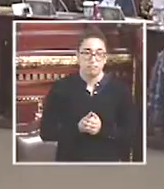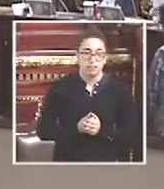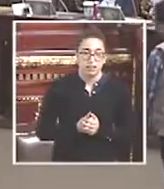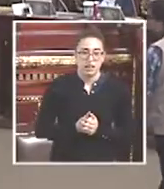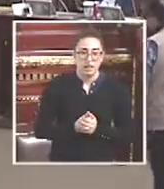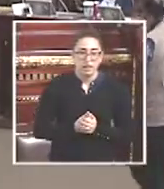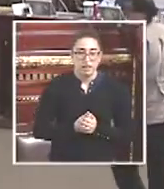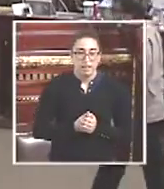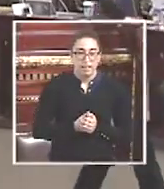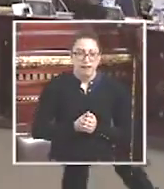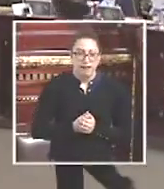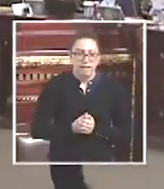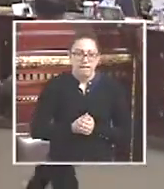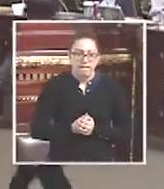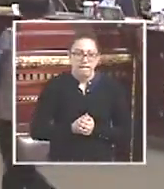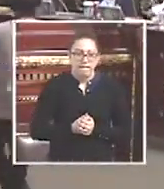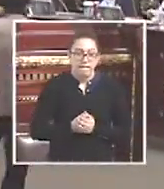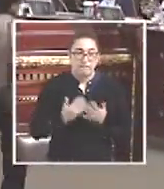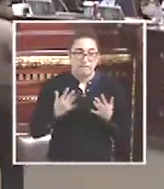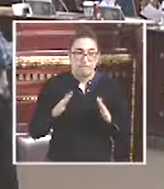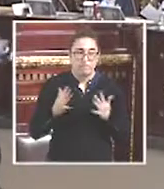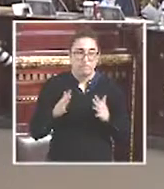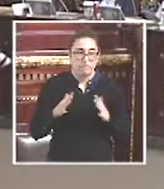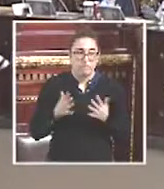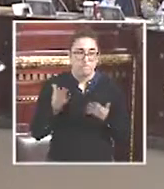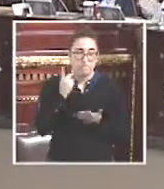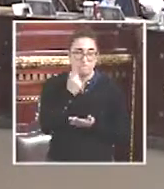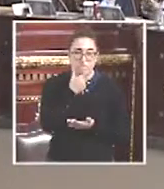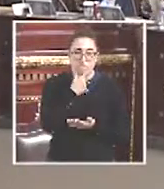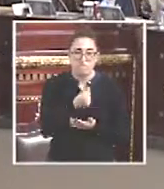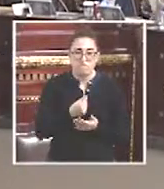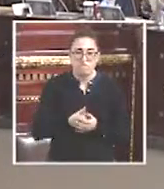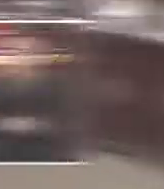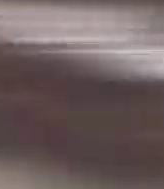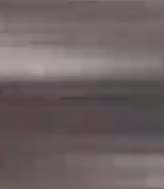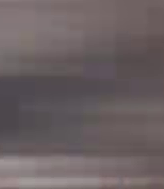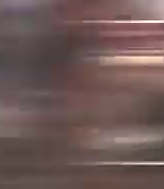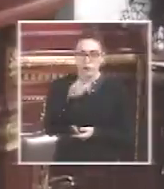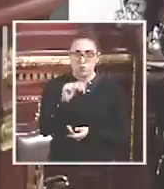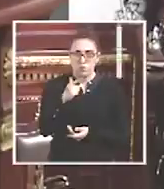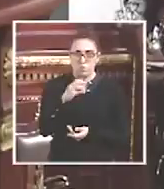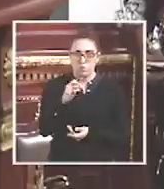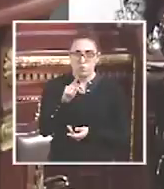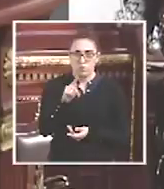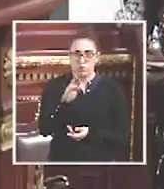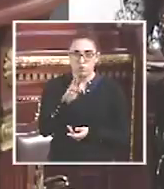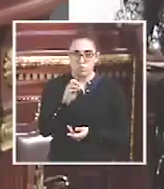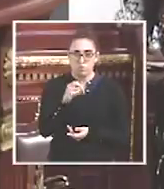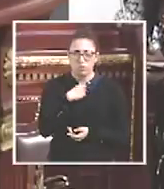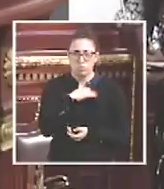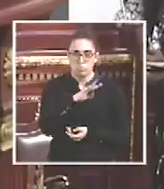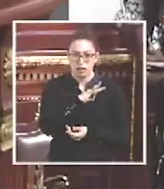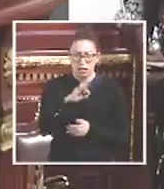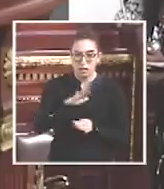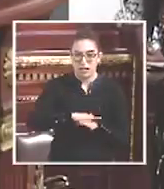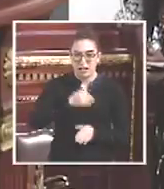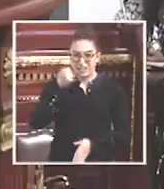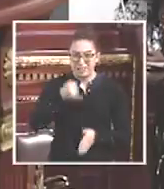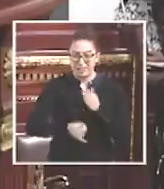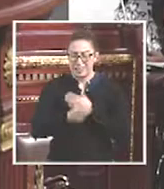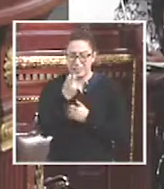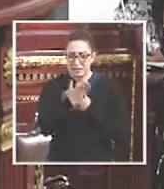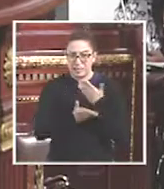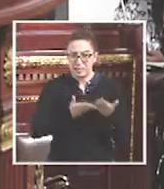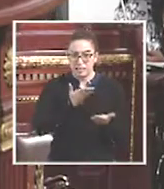Al respecto, la diputada Leticia Varela de Morena propuso que la petición se amplíe. Si podríamos ampliar ese exhorto